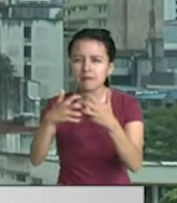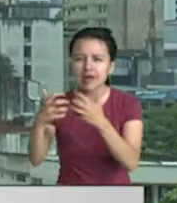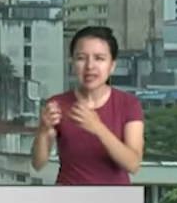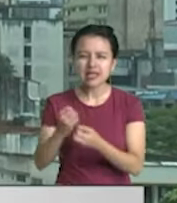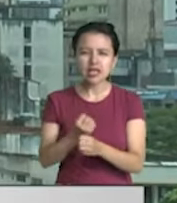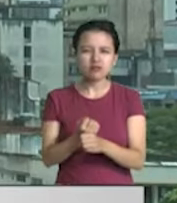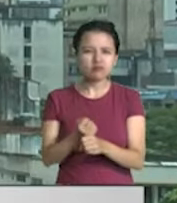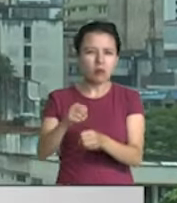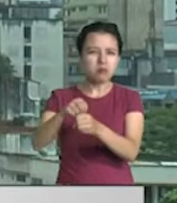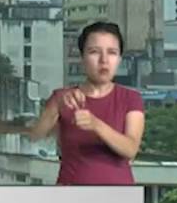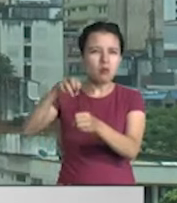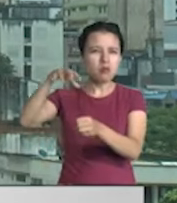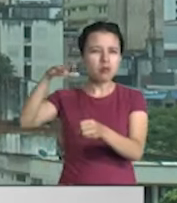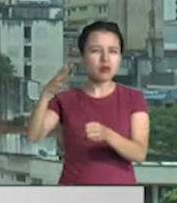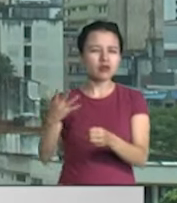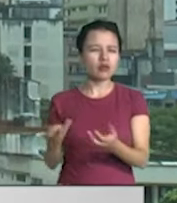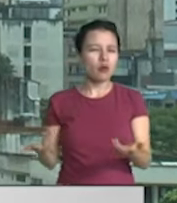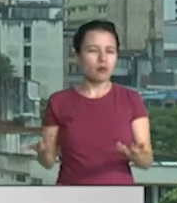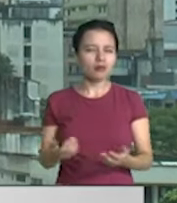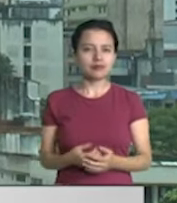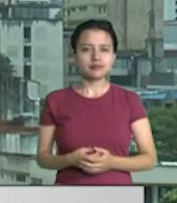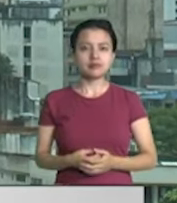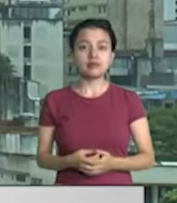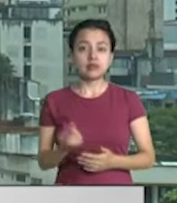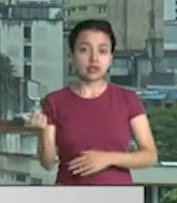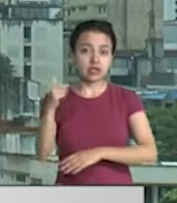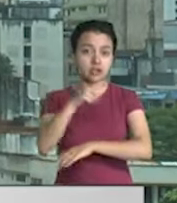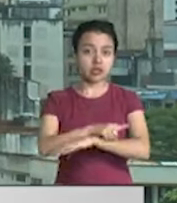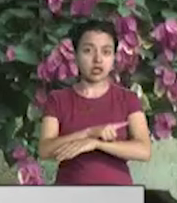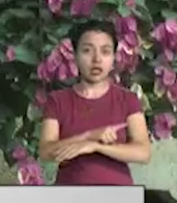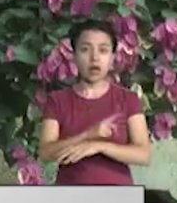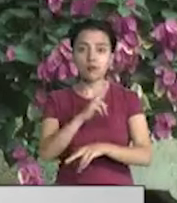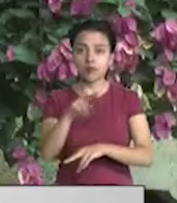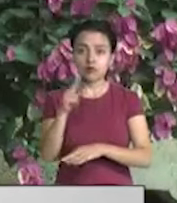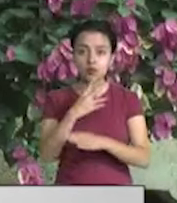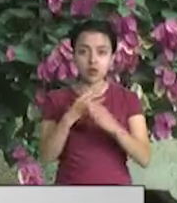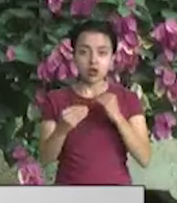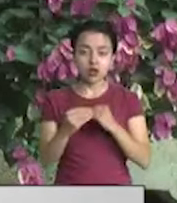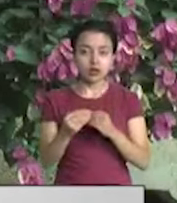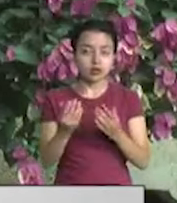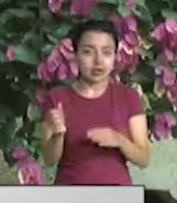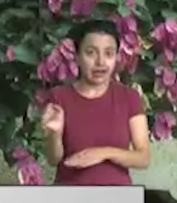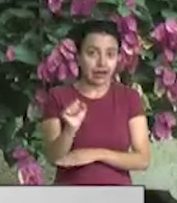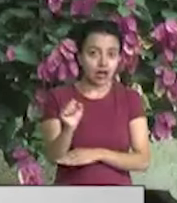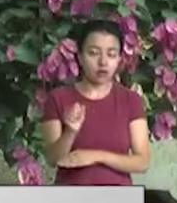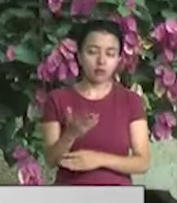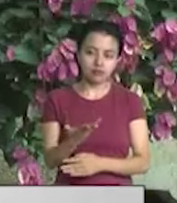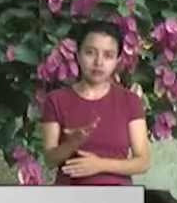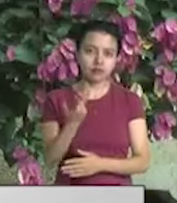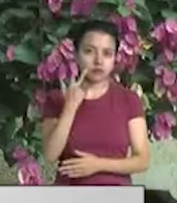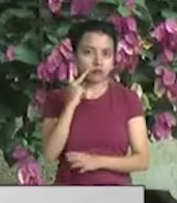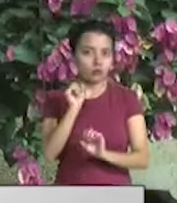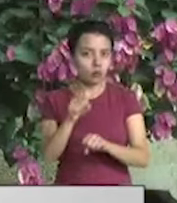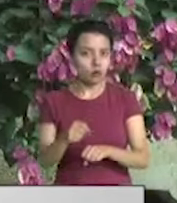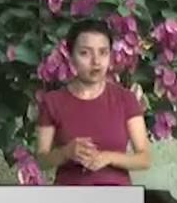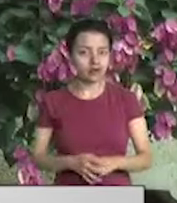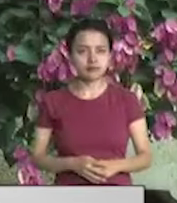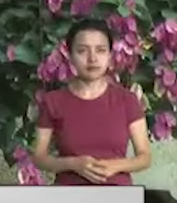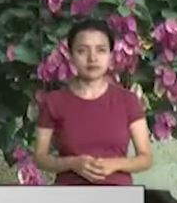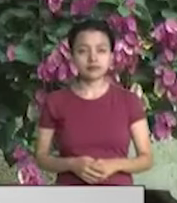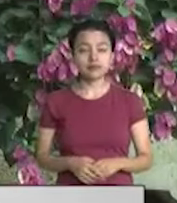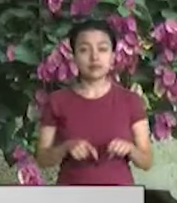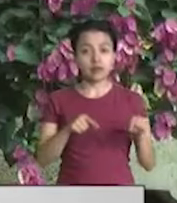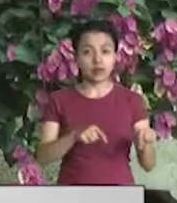la implementación del día sin carro. Pero miren, es que este problema de la contaminación ambiental no solamente está afectando a Bucaramanga, también el norte de